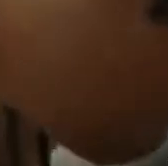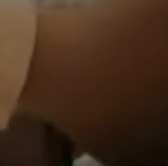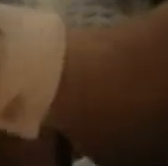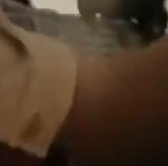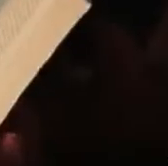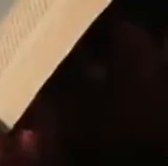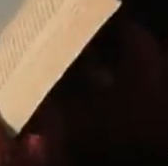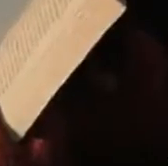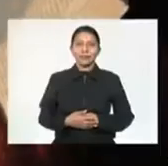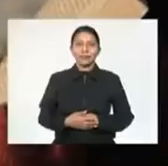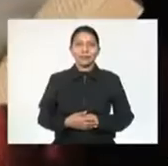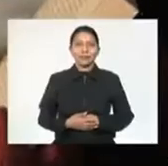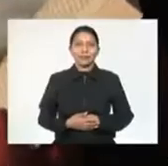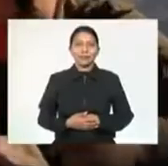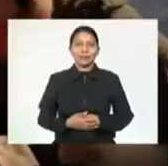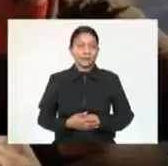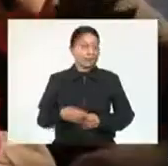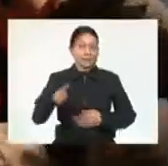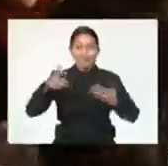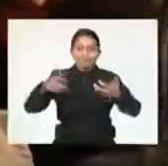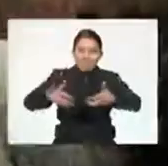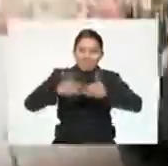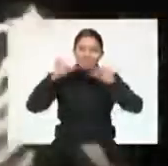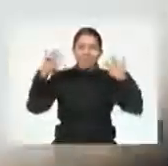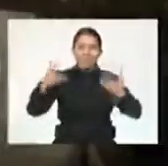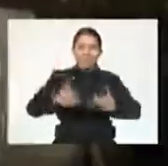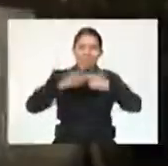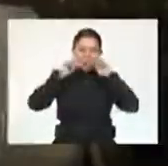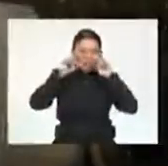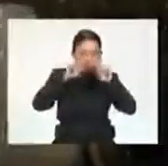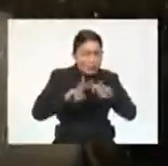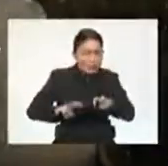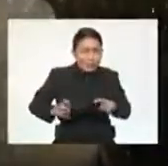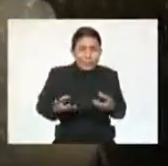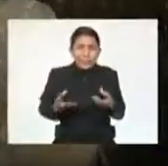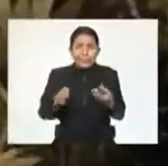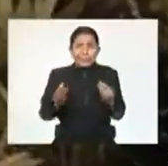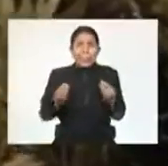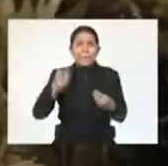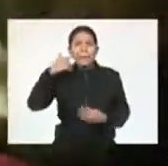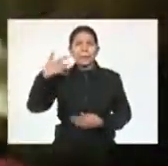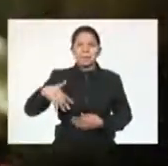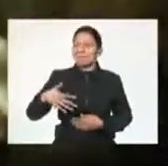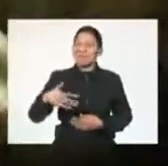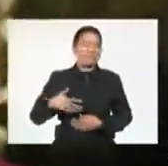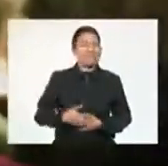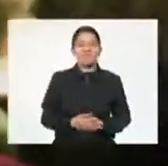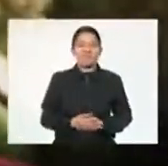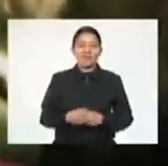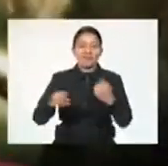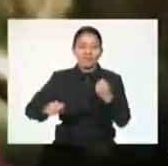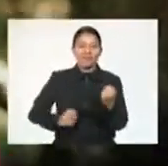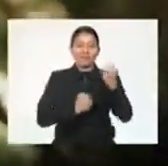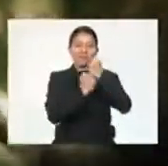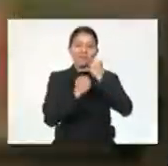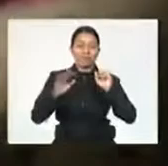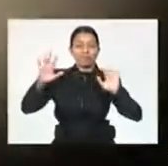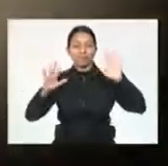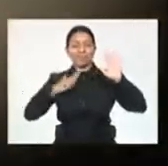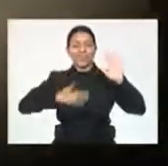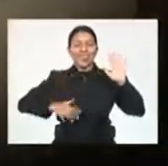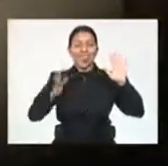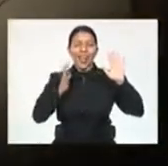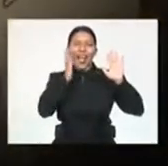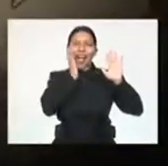Érase una vez un guapo y experimentado explorador que no le temía al peligro. Y su ayudante, la iguana